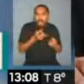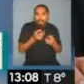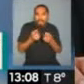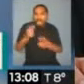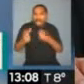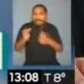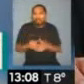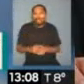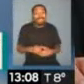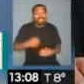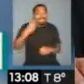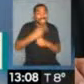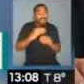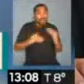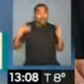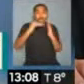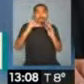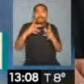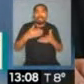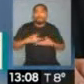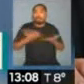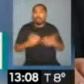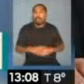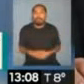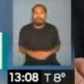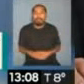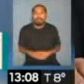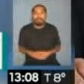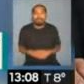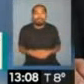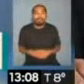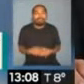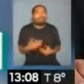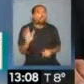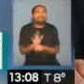Eso significa que todos los recursos que vienen